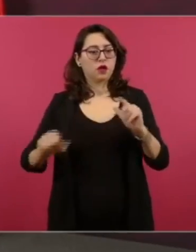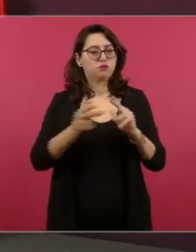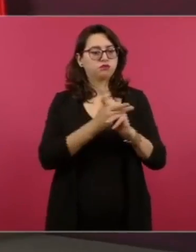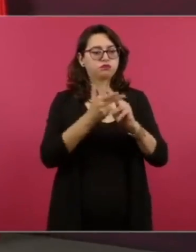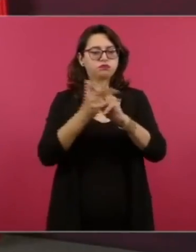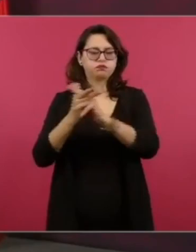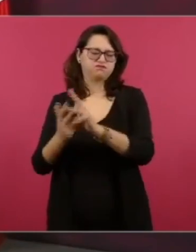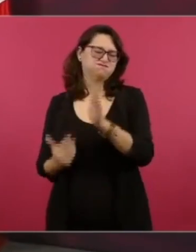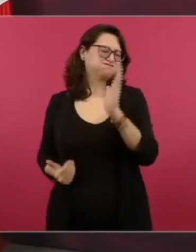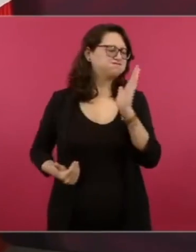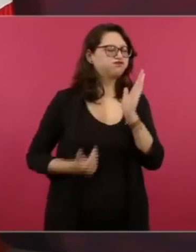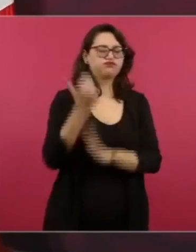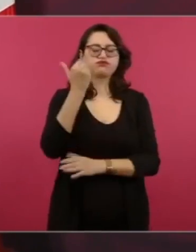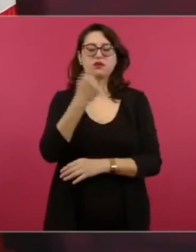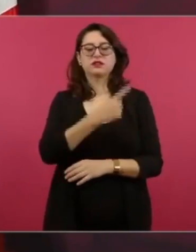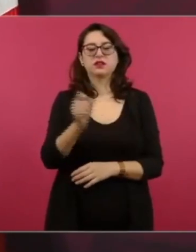En homicidios.